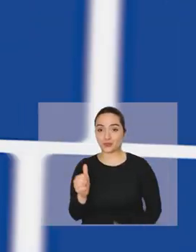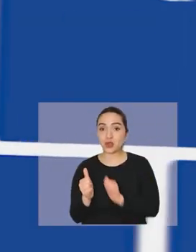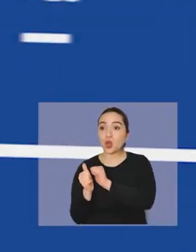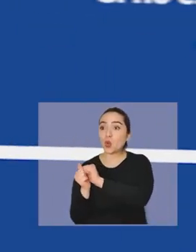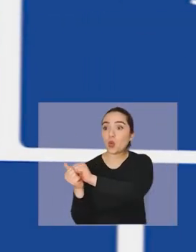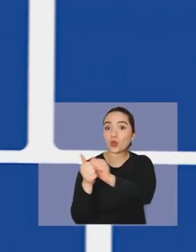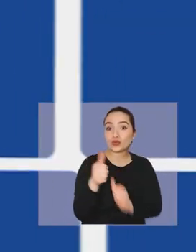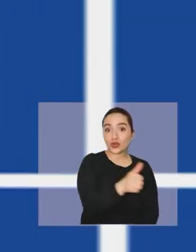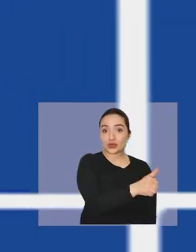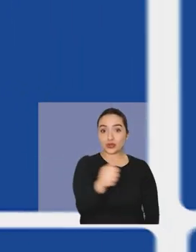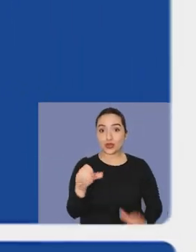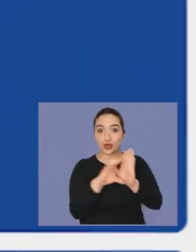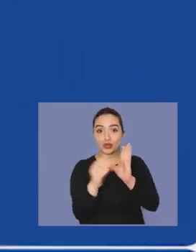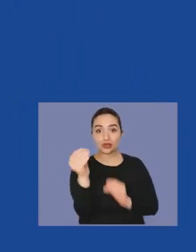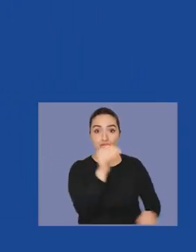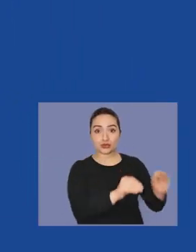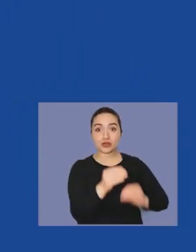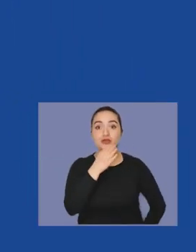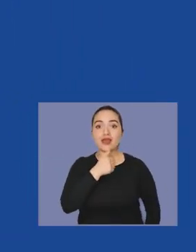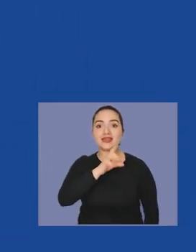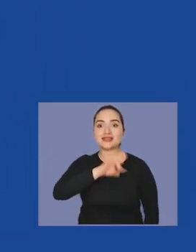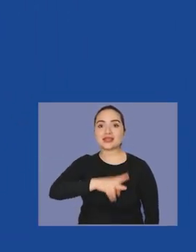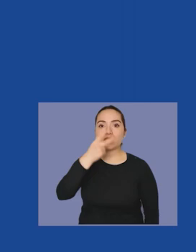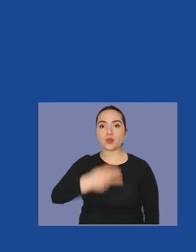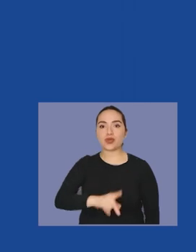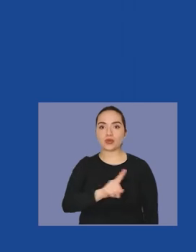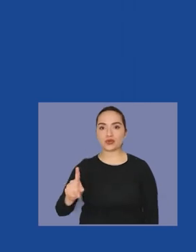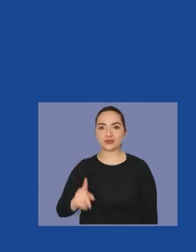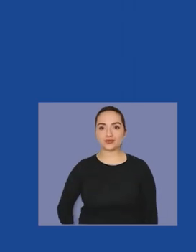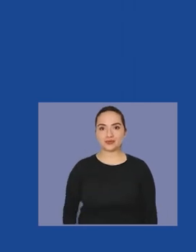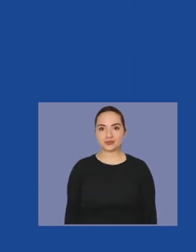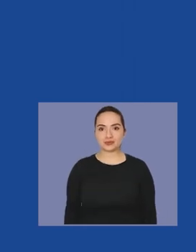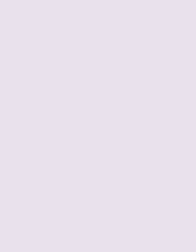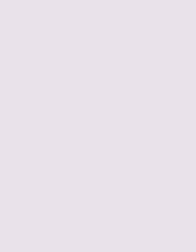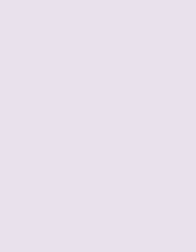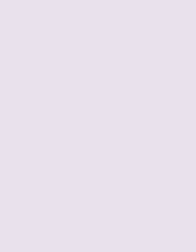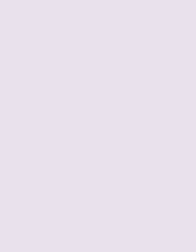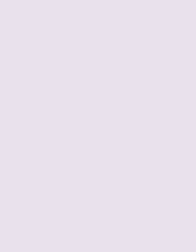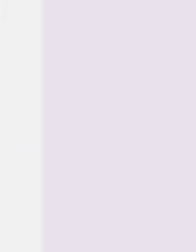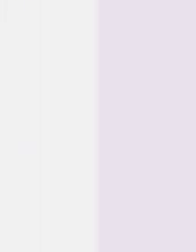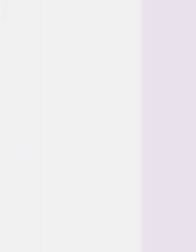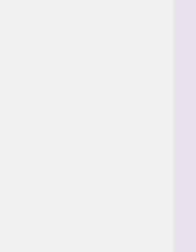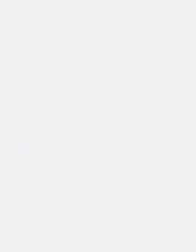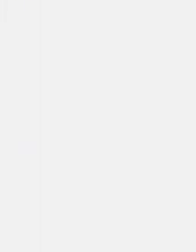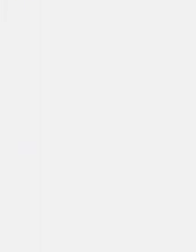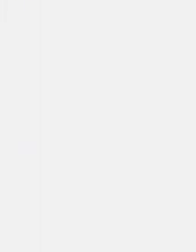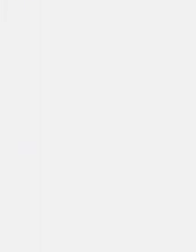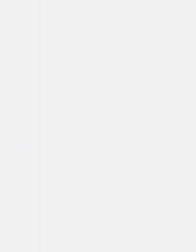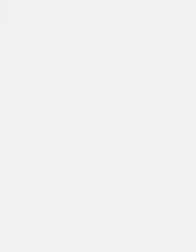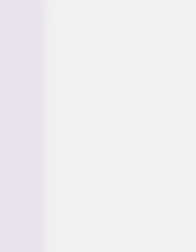todos. Si no es de todos, si no es con todos, no es de Chile.